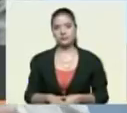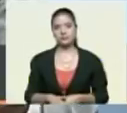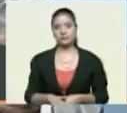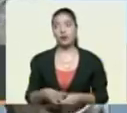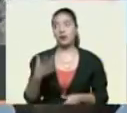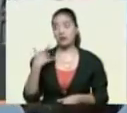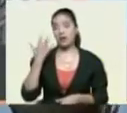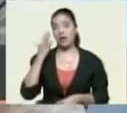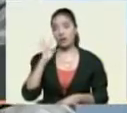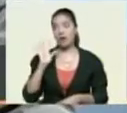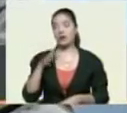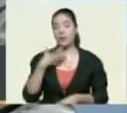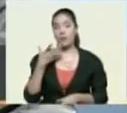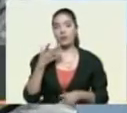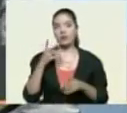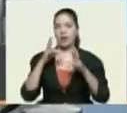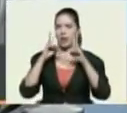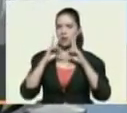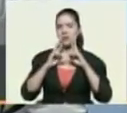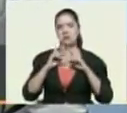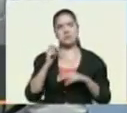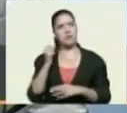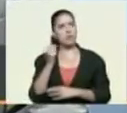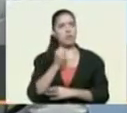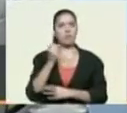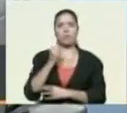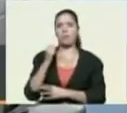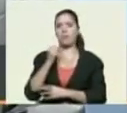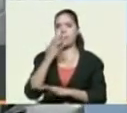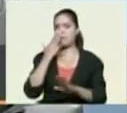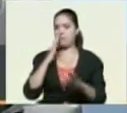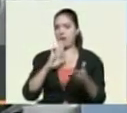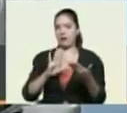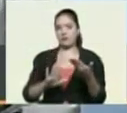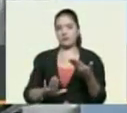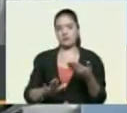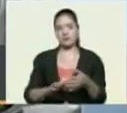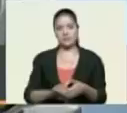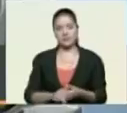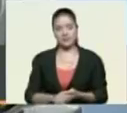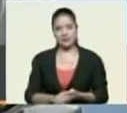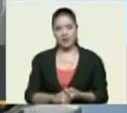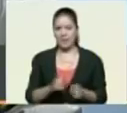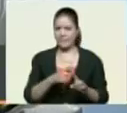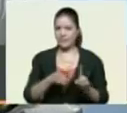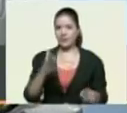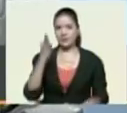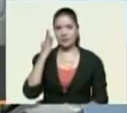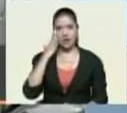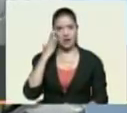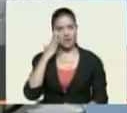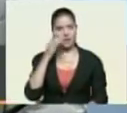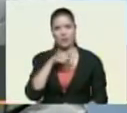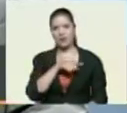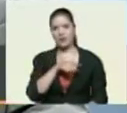Creían que podían estar impunes de por vida cuando sabemos que estos delitos